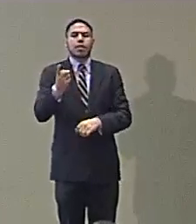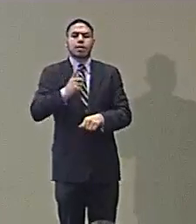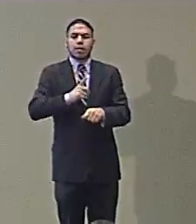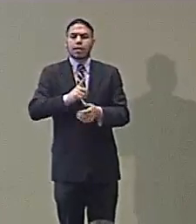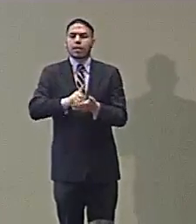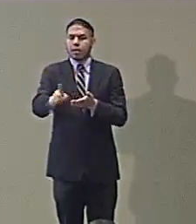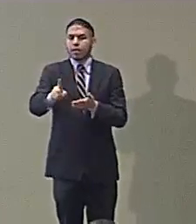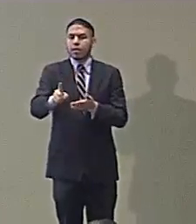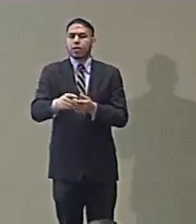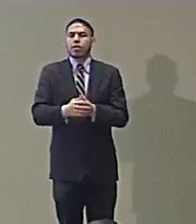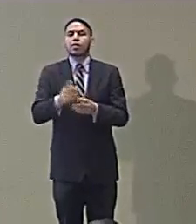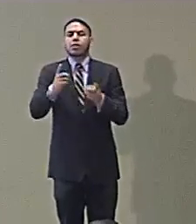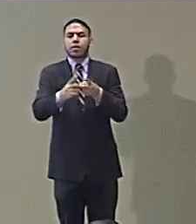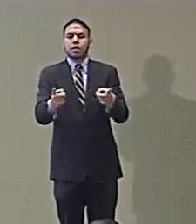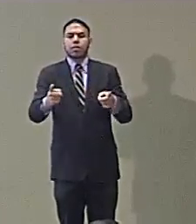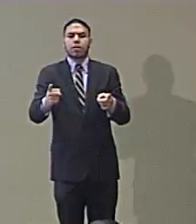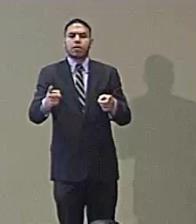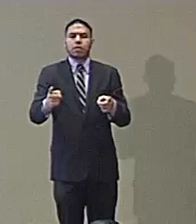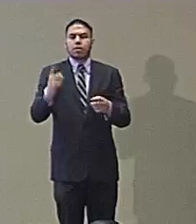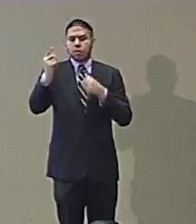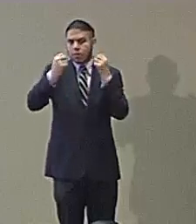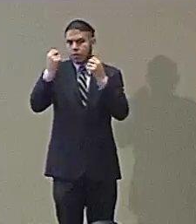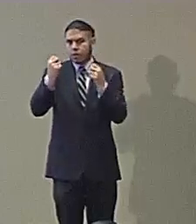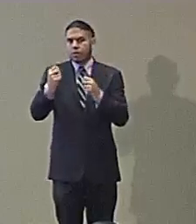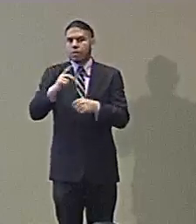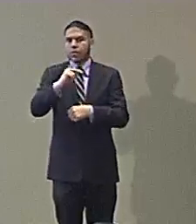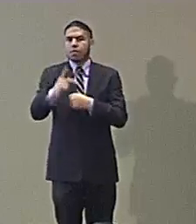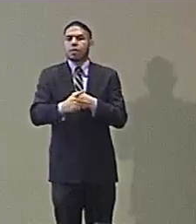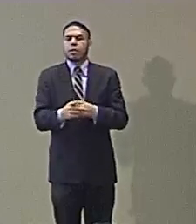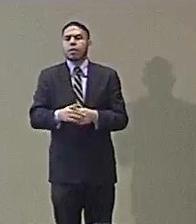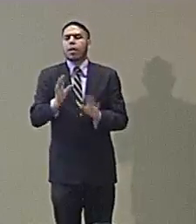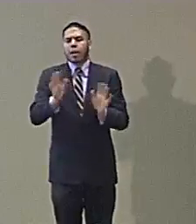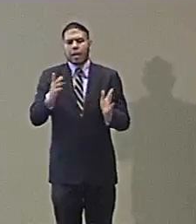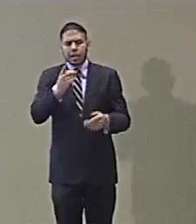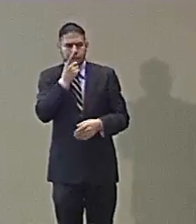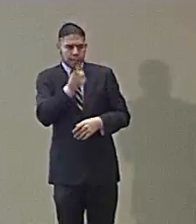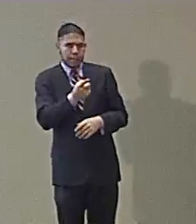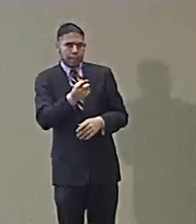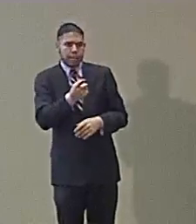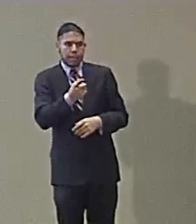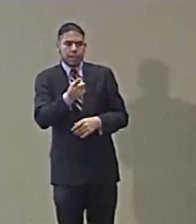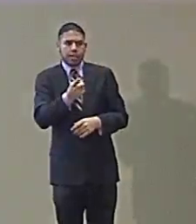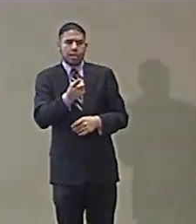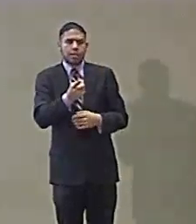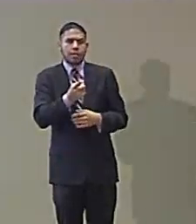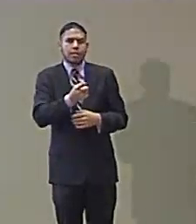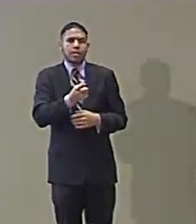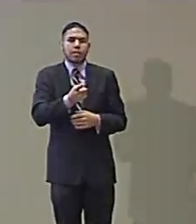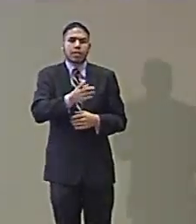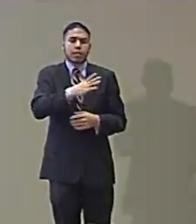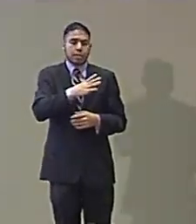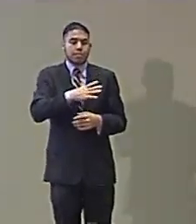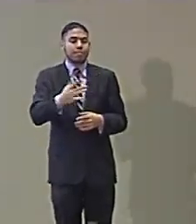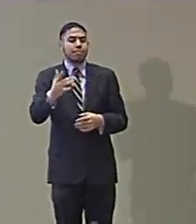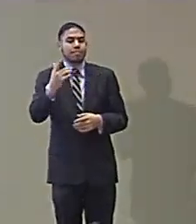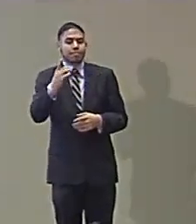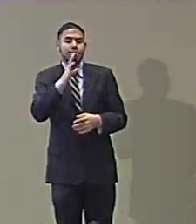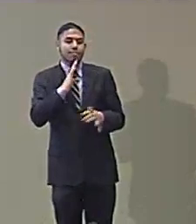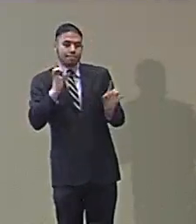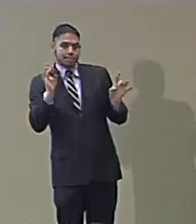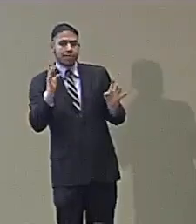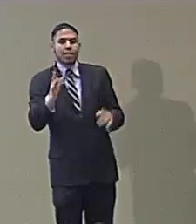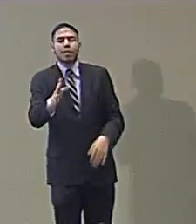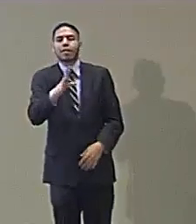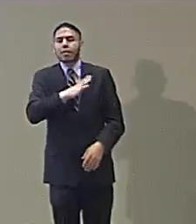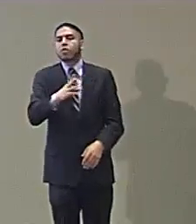para el desarrollo turístico del país como ya lo dijo el jefe de gobierno de la ciudad méxico tenemos retos en materia de seguridad